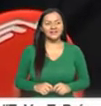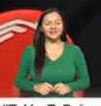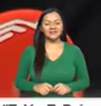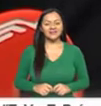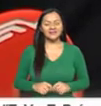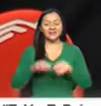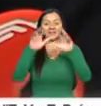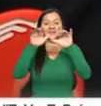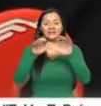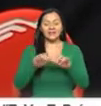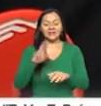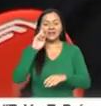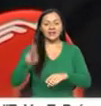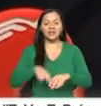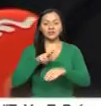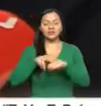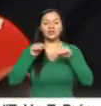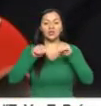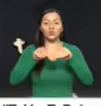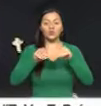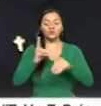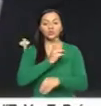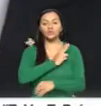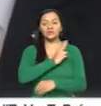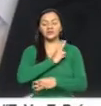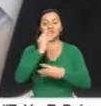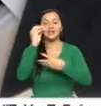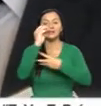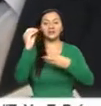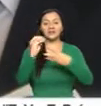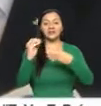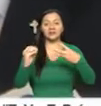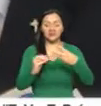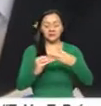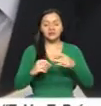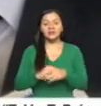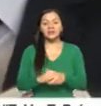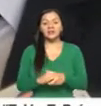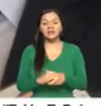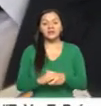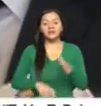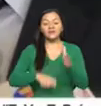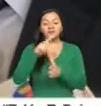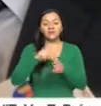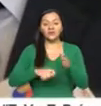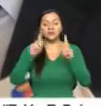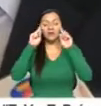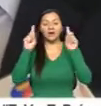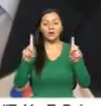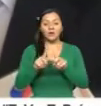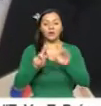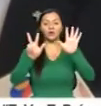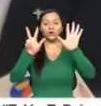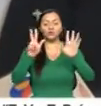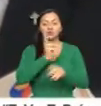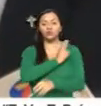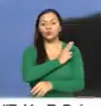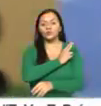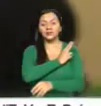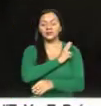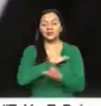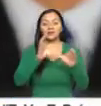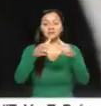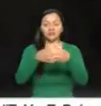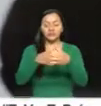La Secretaría Nacional de Educación Superior, Ciencia y Tecnología, CENESID, firmó un acuerdo con 8 universidades cofinanciadas